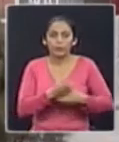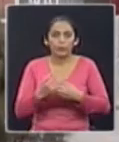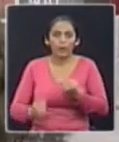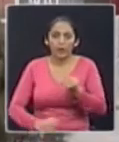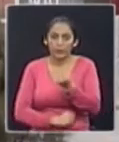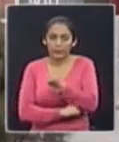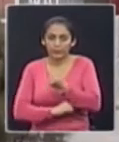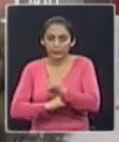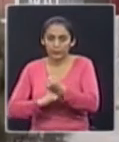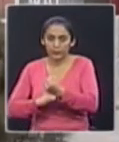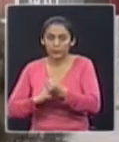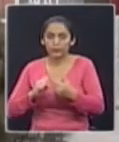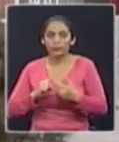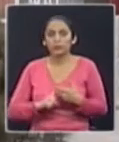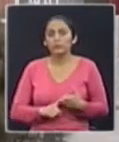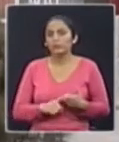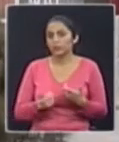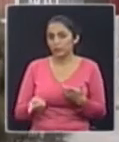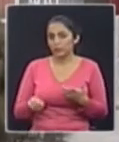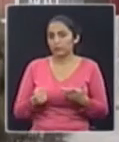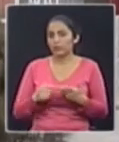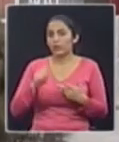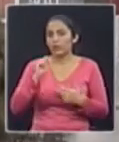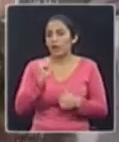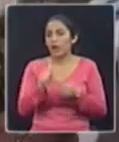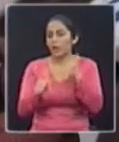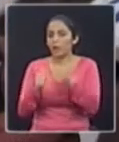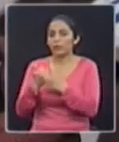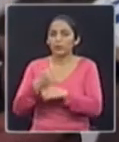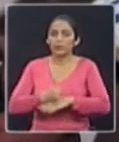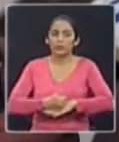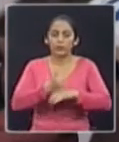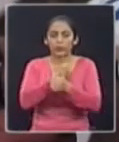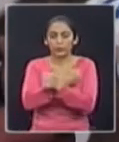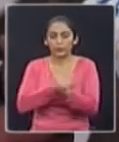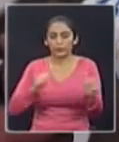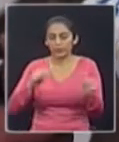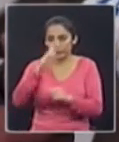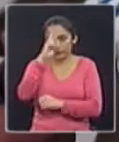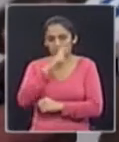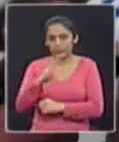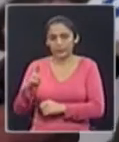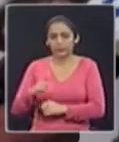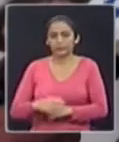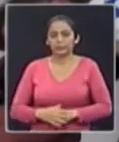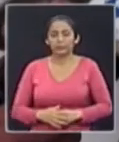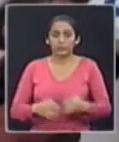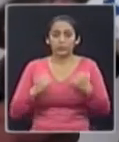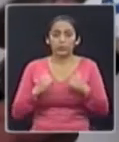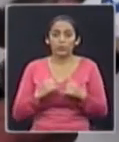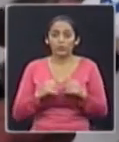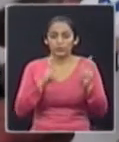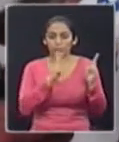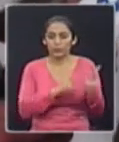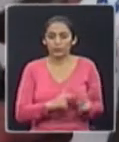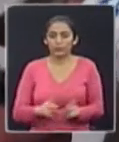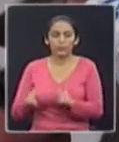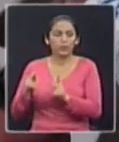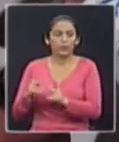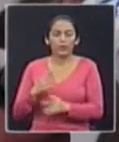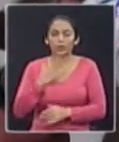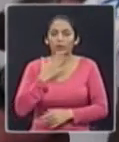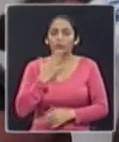sobre todo que se respete la autonomía. Estamos trabajando primero en el levantamiento de